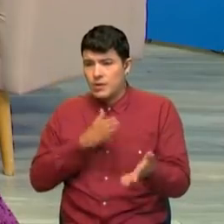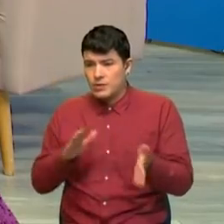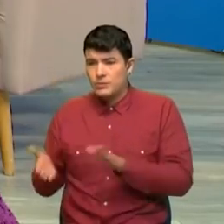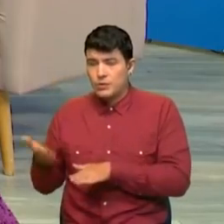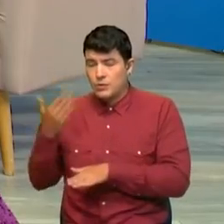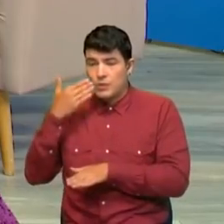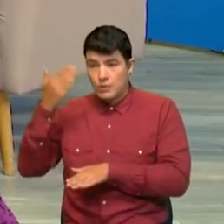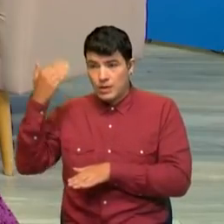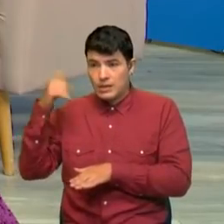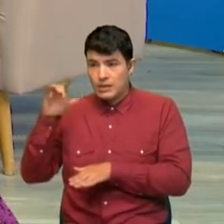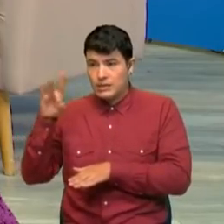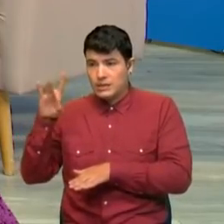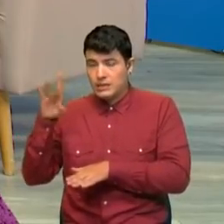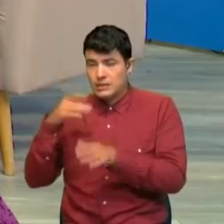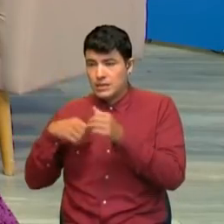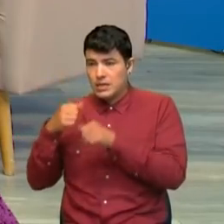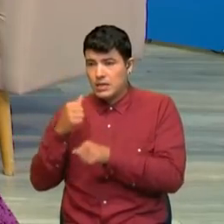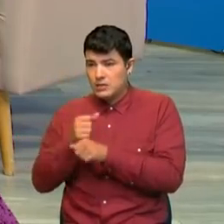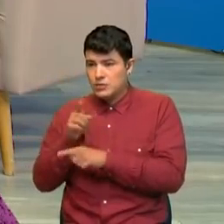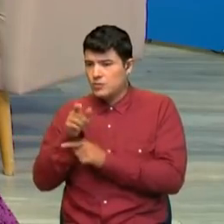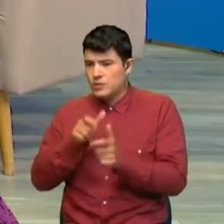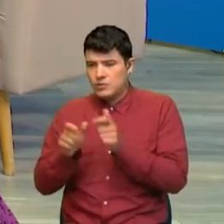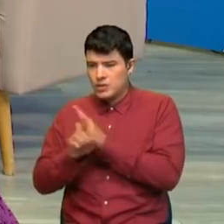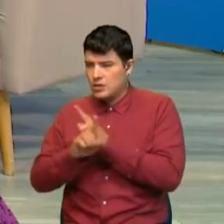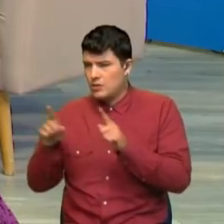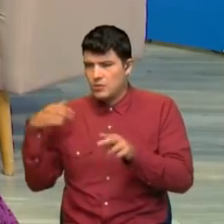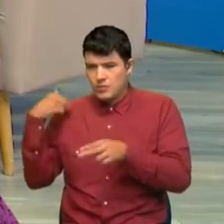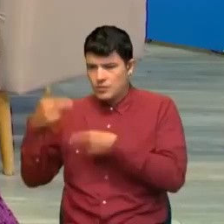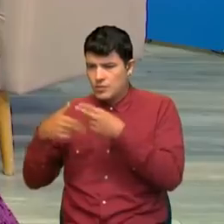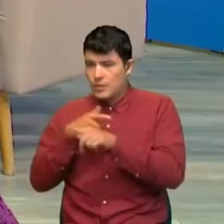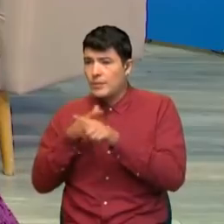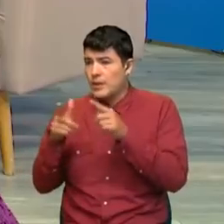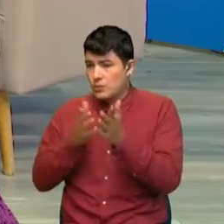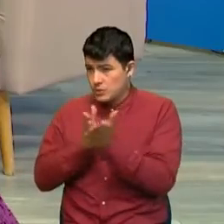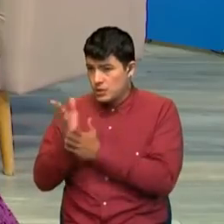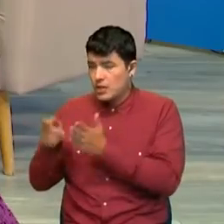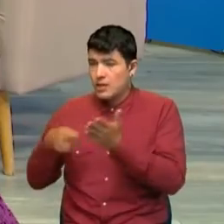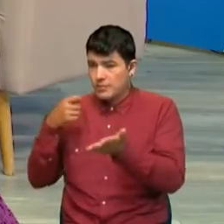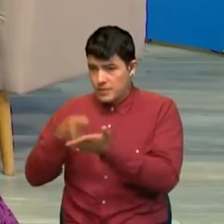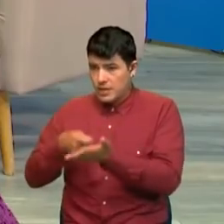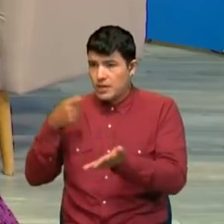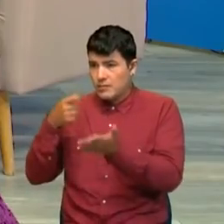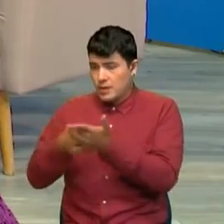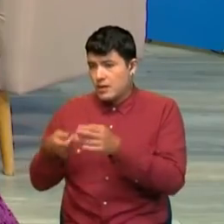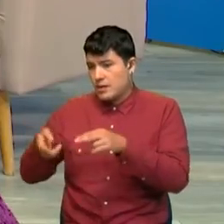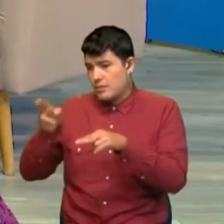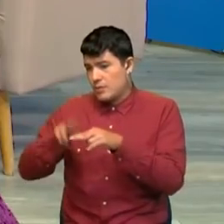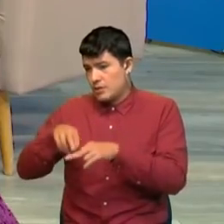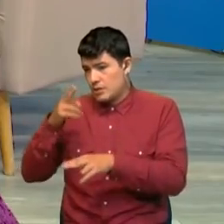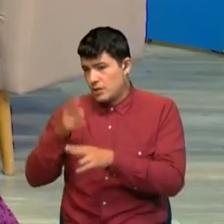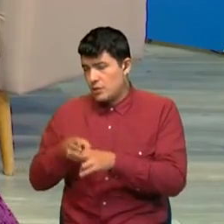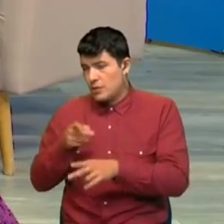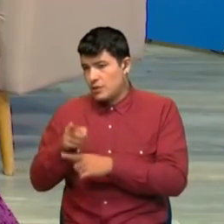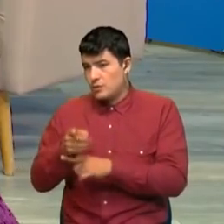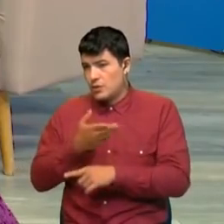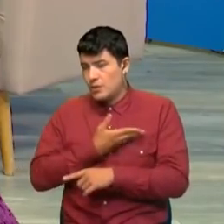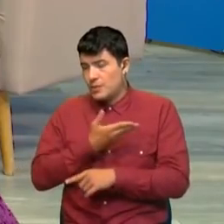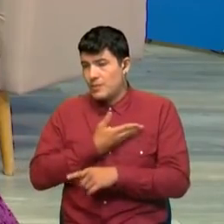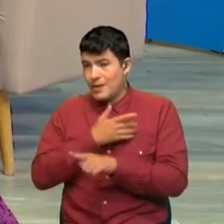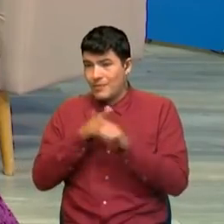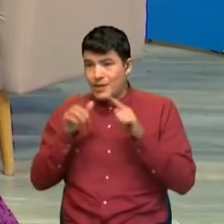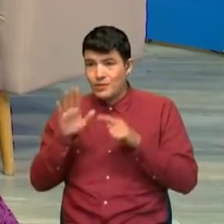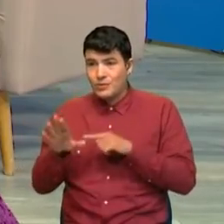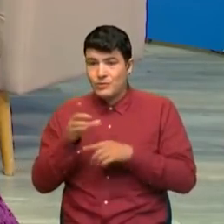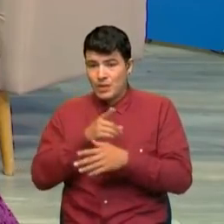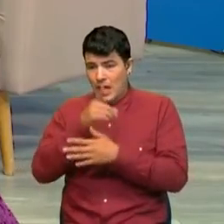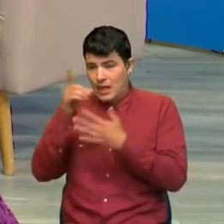15 años. Ellos no han hecho proceso de sucesión y siguen pagando impuestos pues, a nombre de la mamá. Les dicen que la